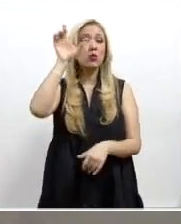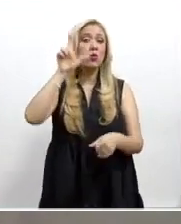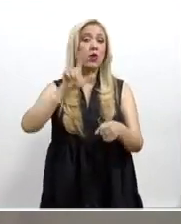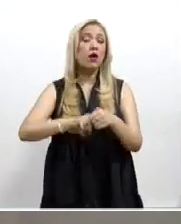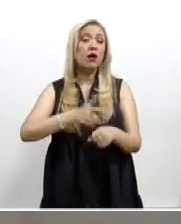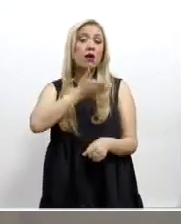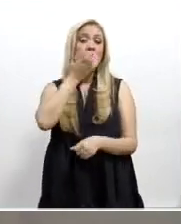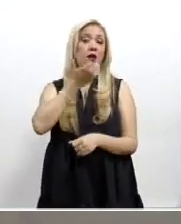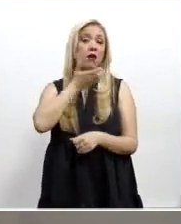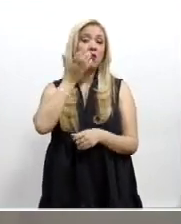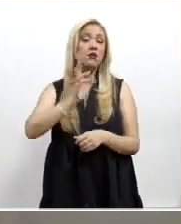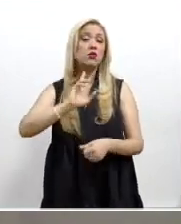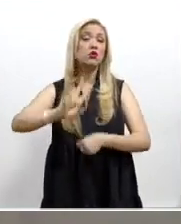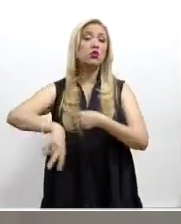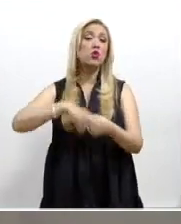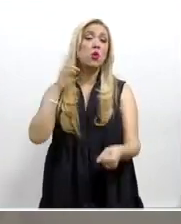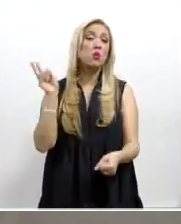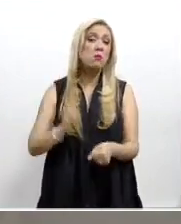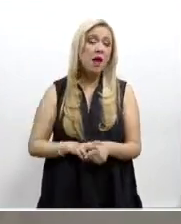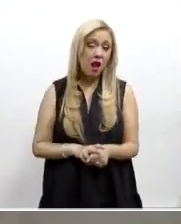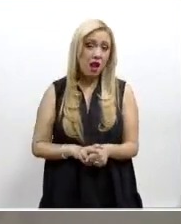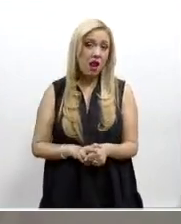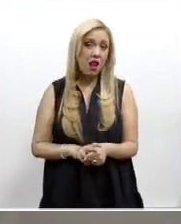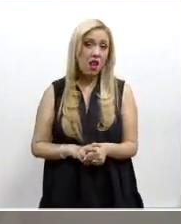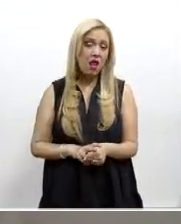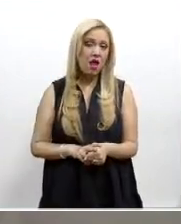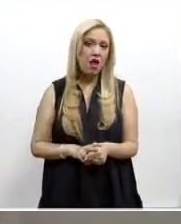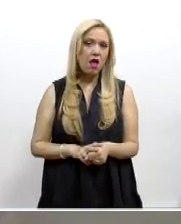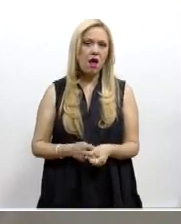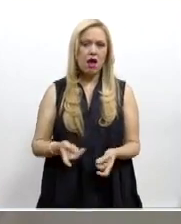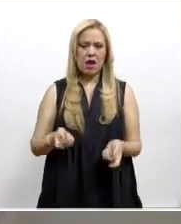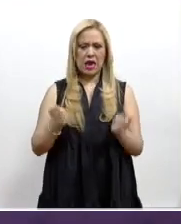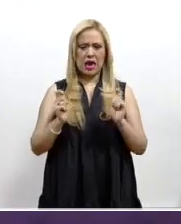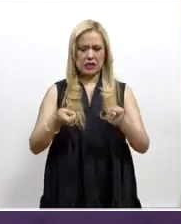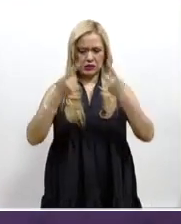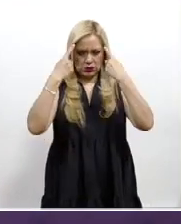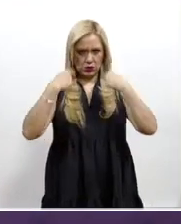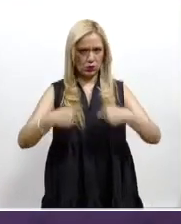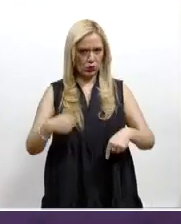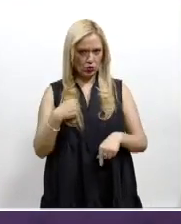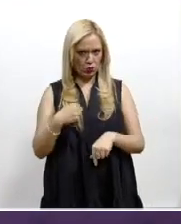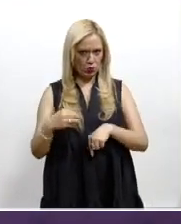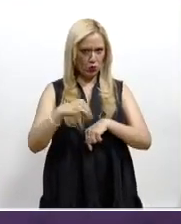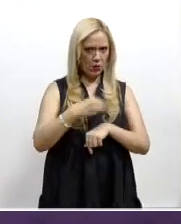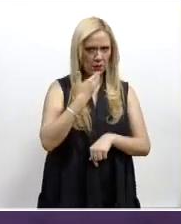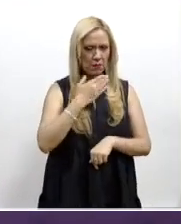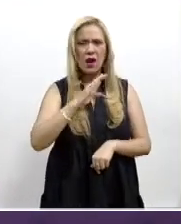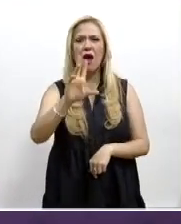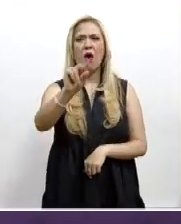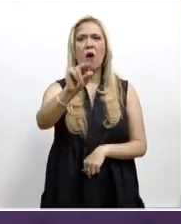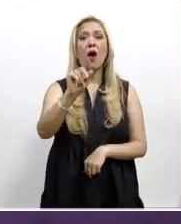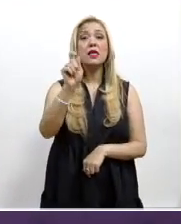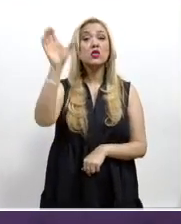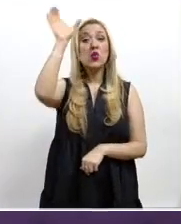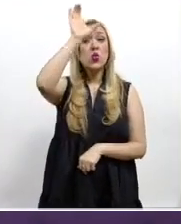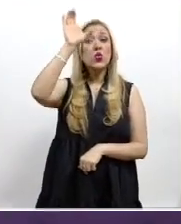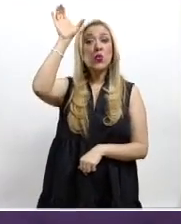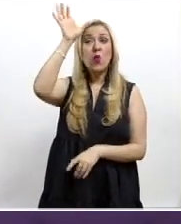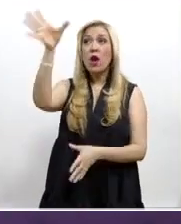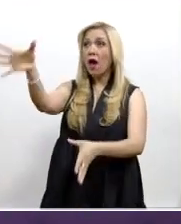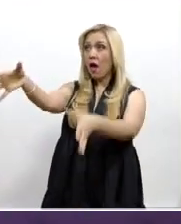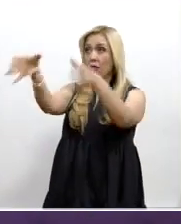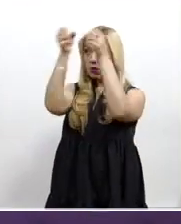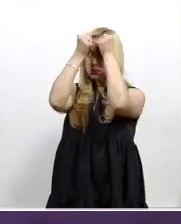la normalidad. El machismo es cultura, no es conducta, o no solo es conducta. Tenemos la mirada y el objetivo centrado en